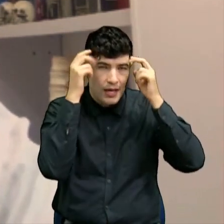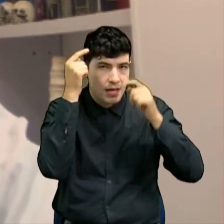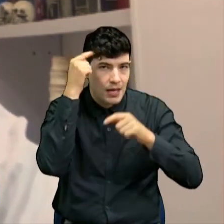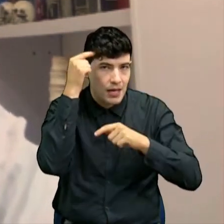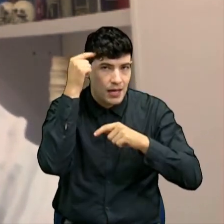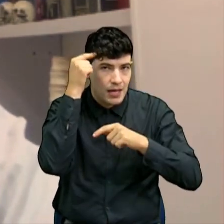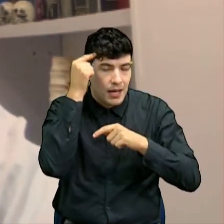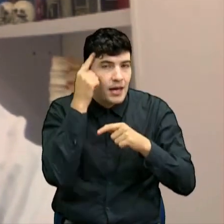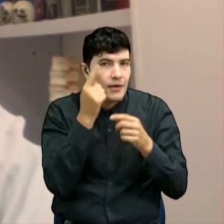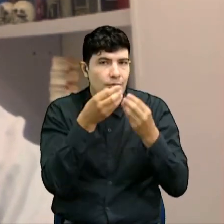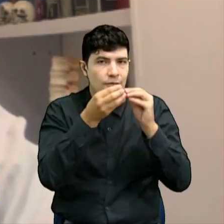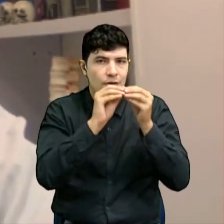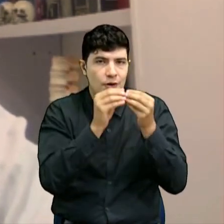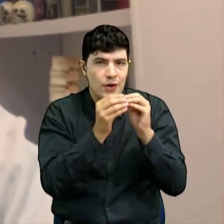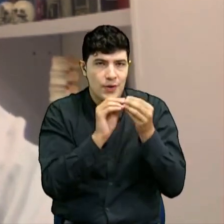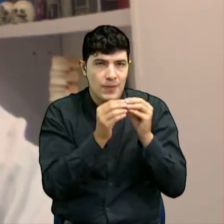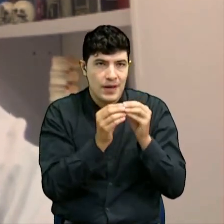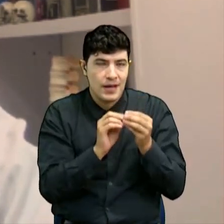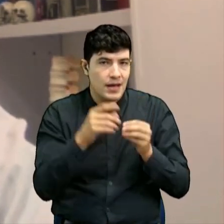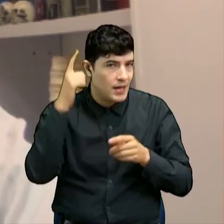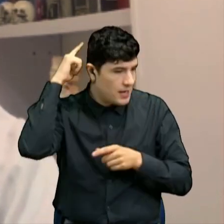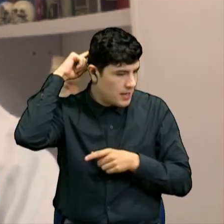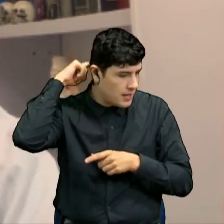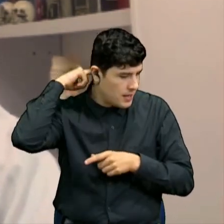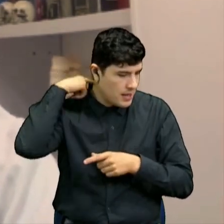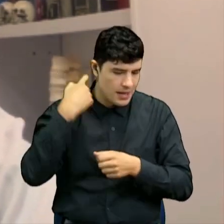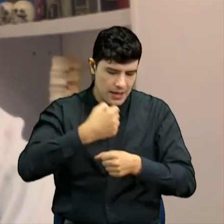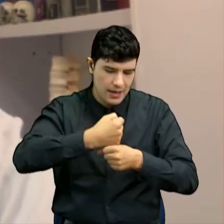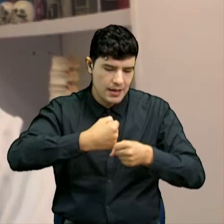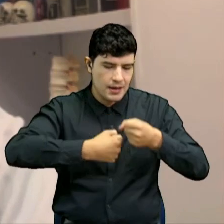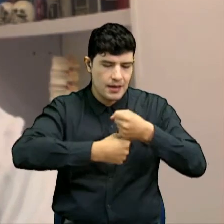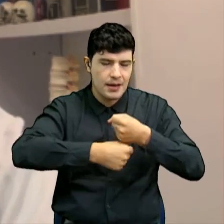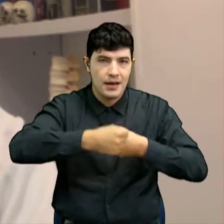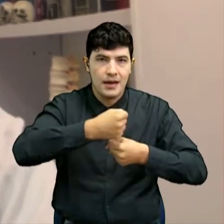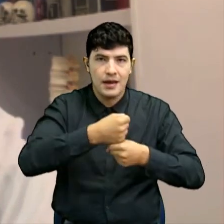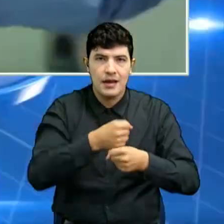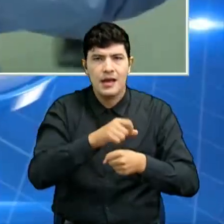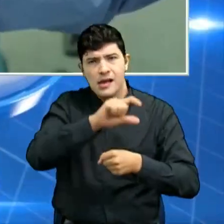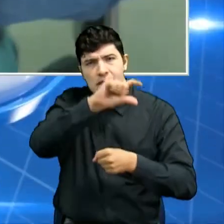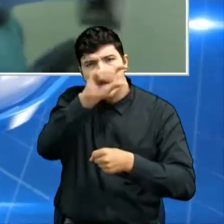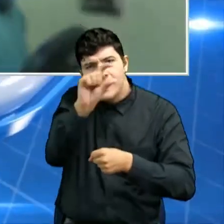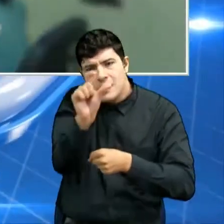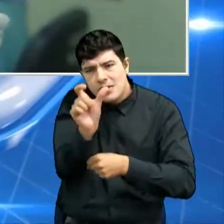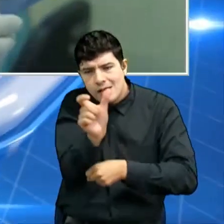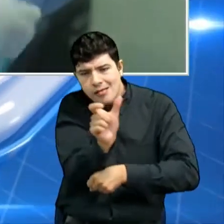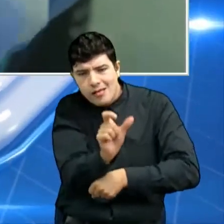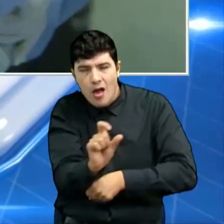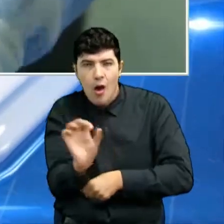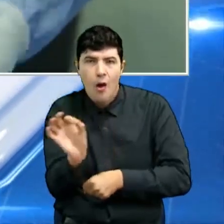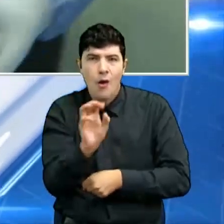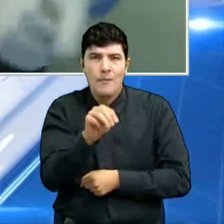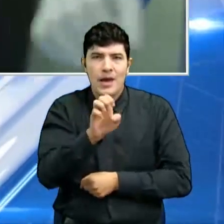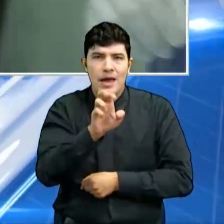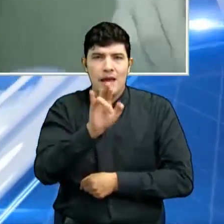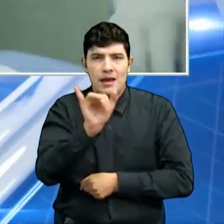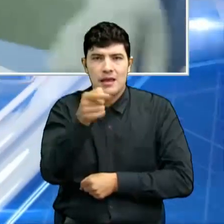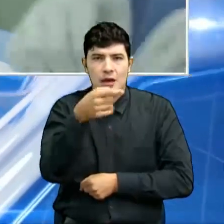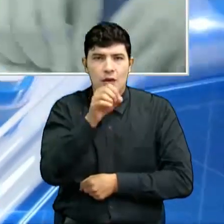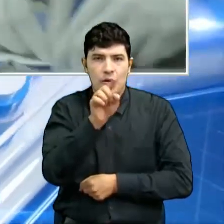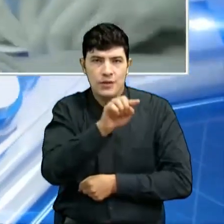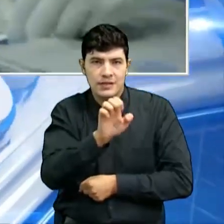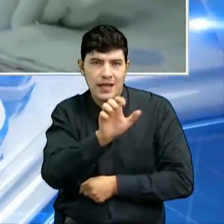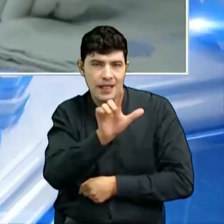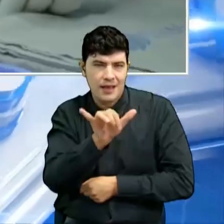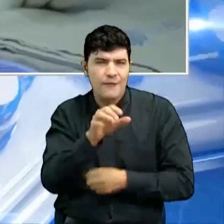que constituyen la columna. Esto se conoce como espina bífida o mielomeningocele y se produce básicamente